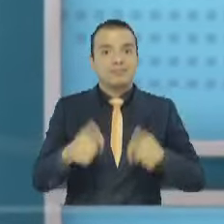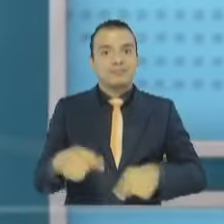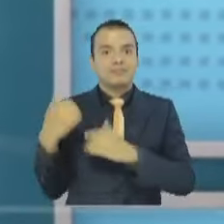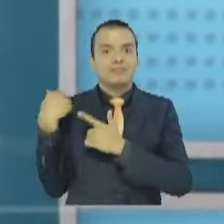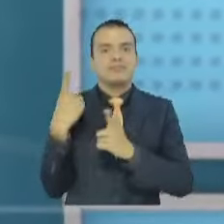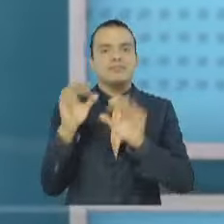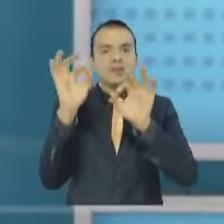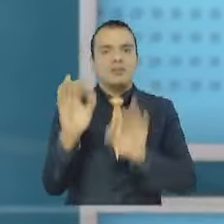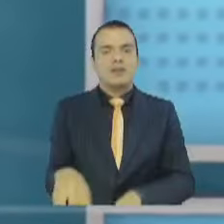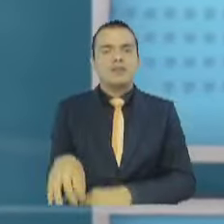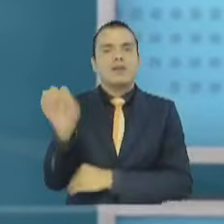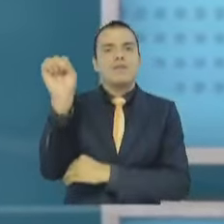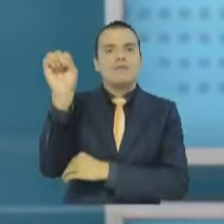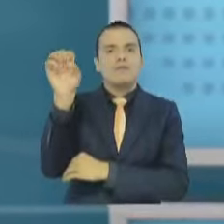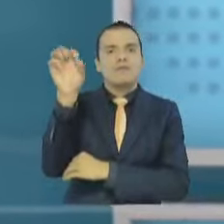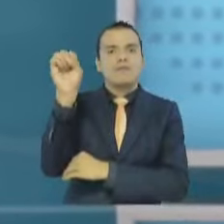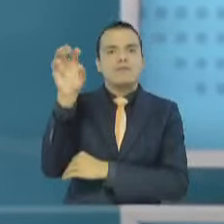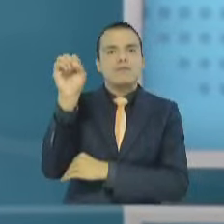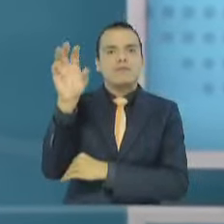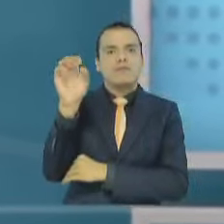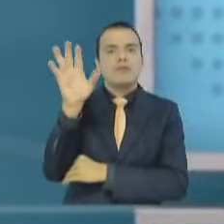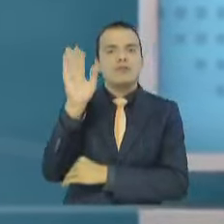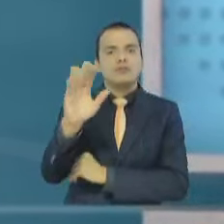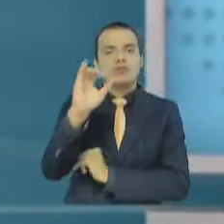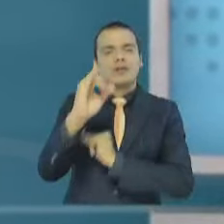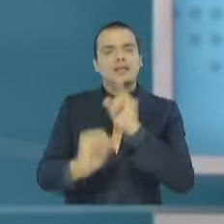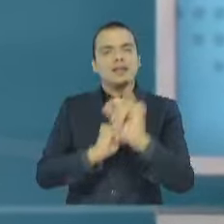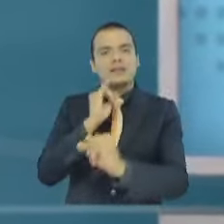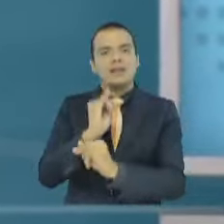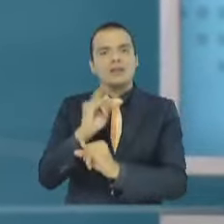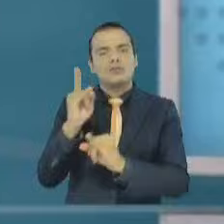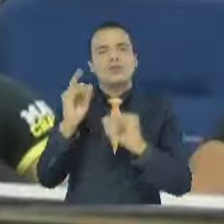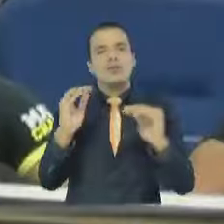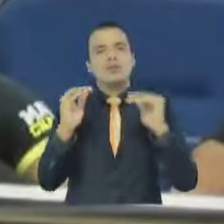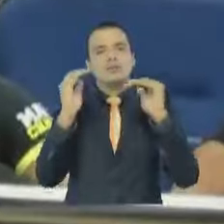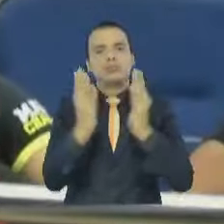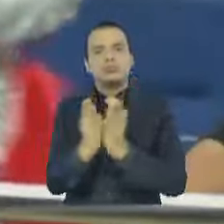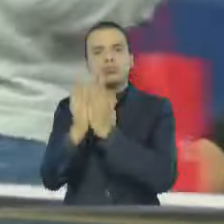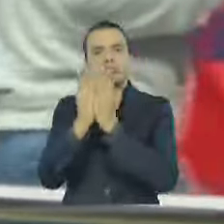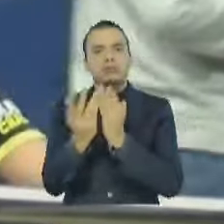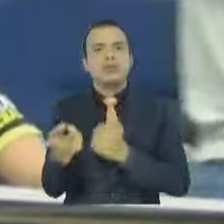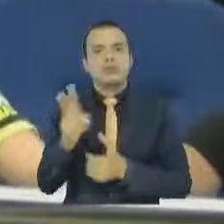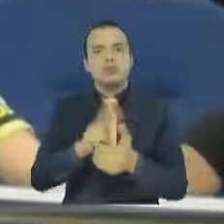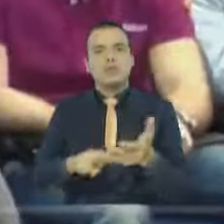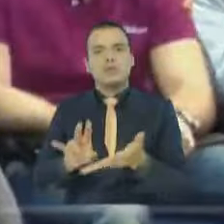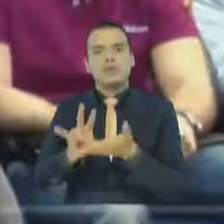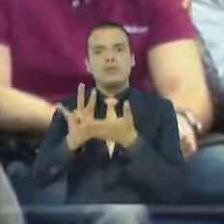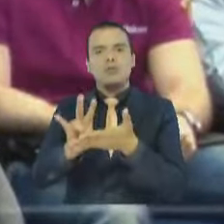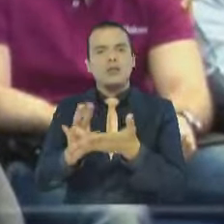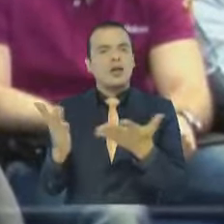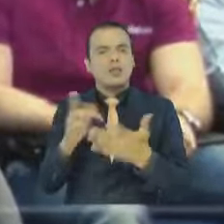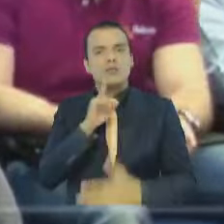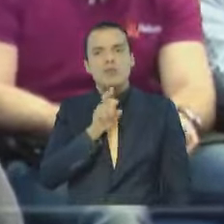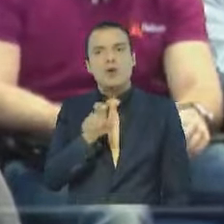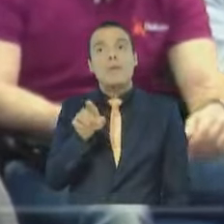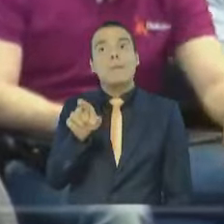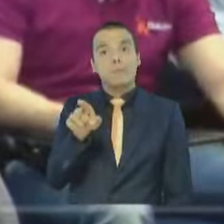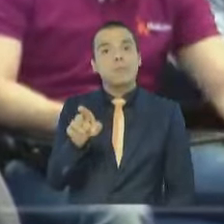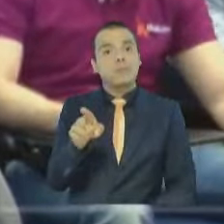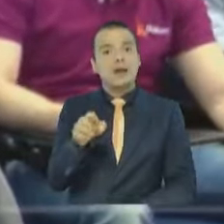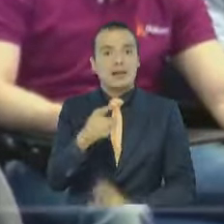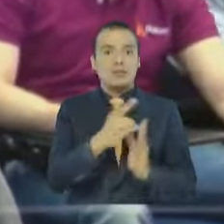educación superior Dual 2024 que se realizará en bucaramanga el foro internacional de educación superior Dual